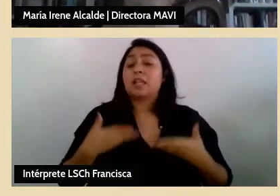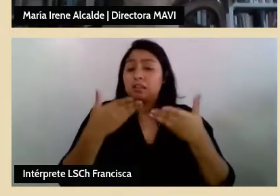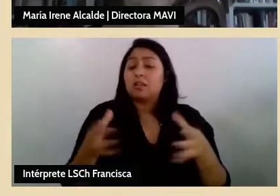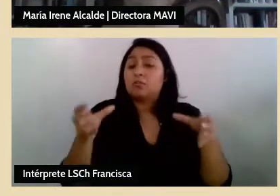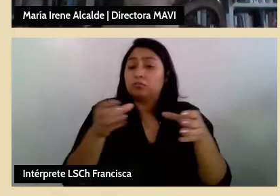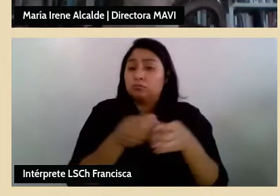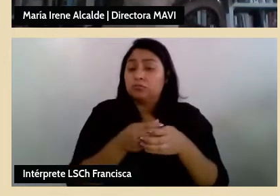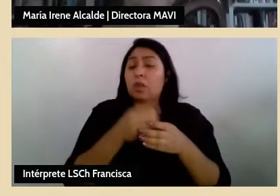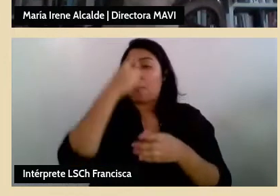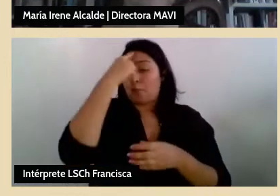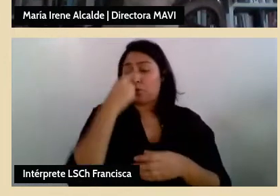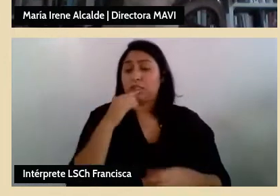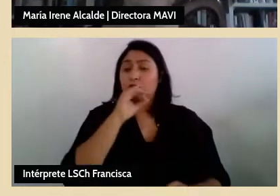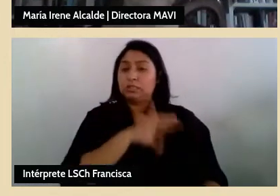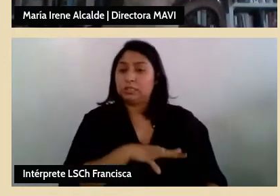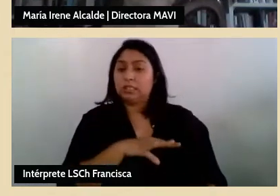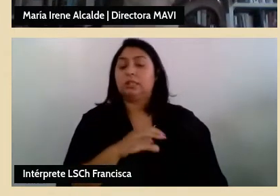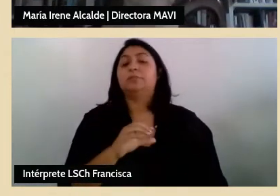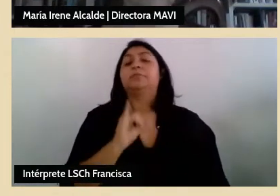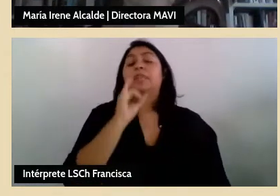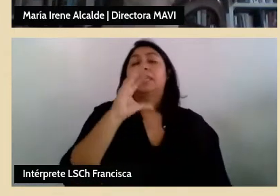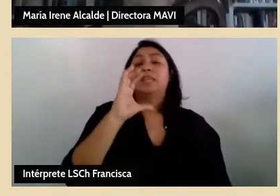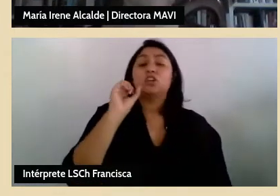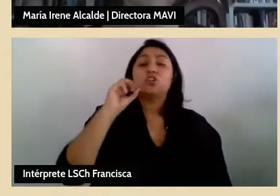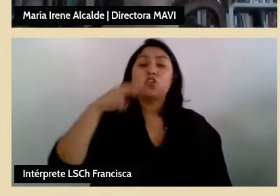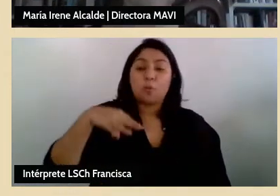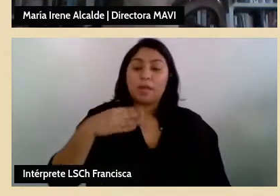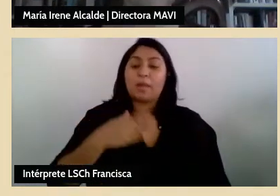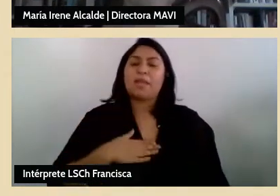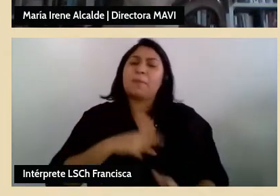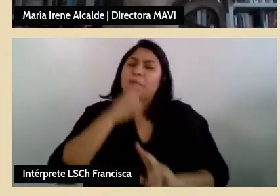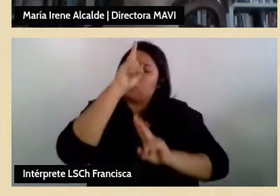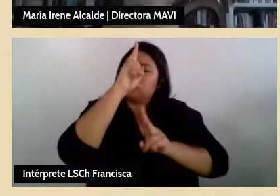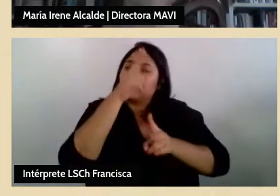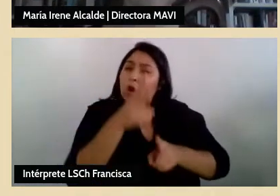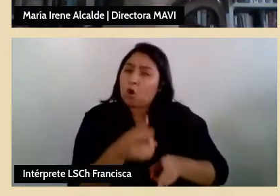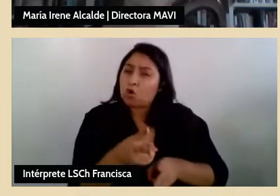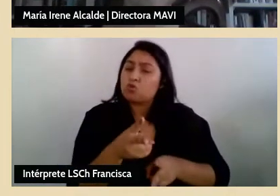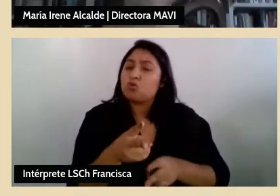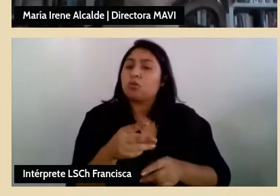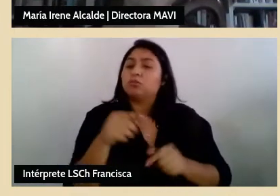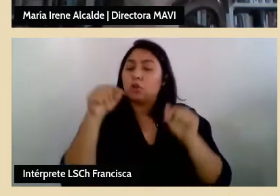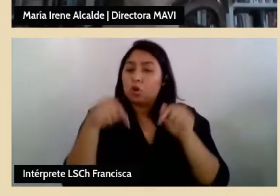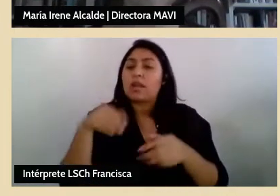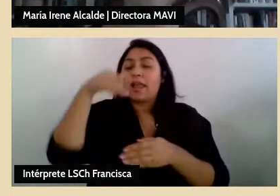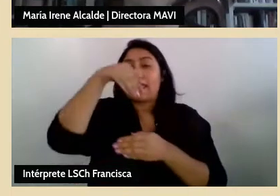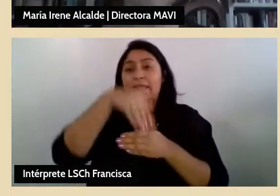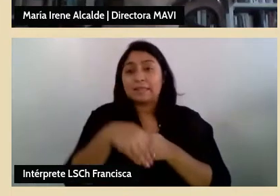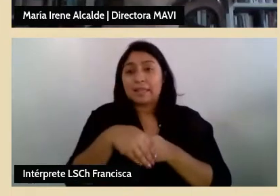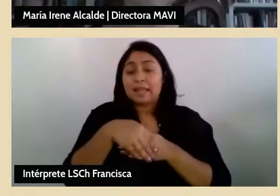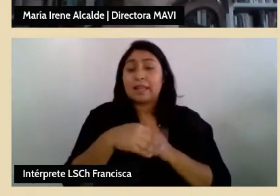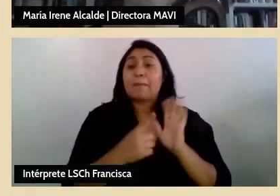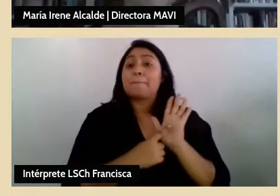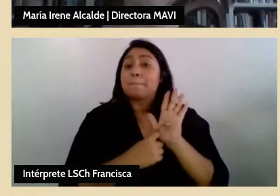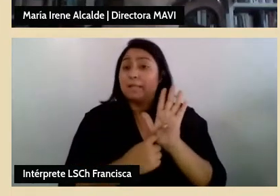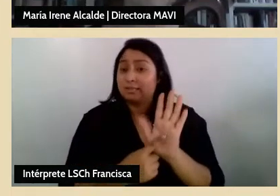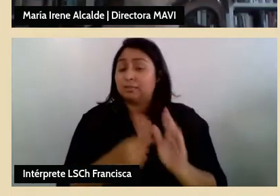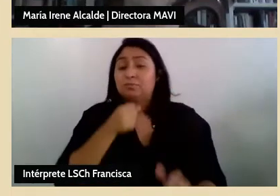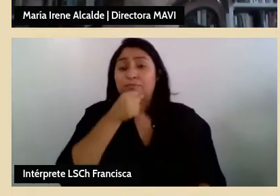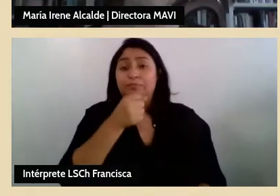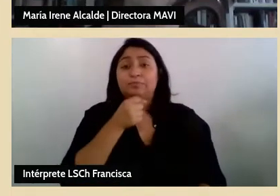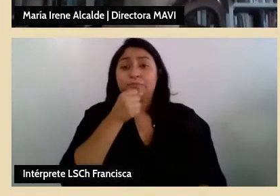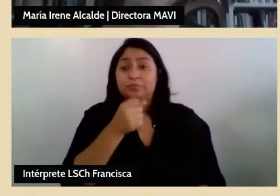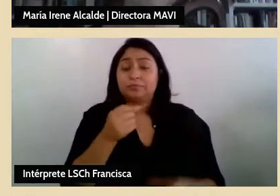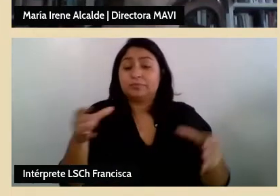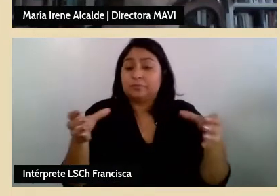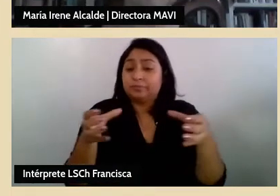ComChile. Así que, bueno, me honra mucho poder estar esta tarde conduciendo esta jornada de diálogo con el equipo y